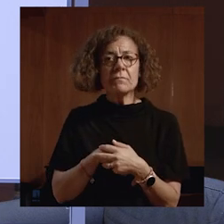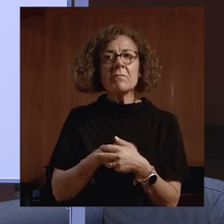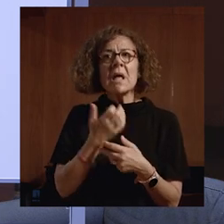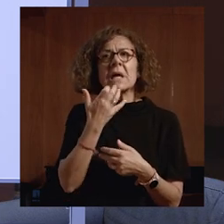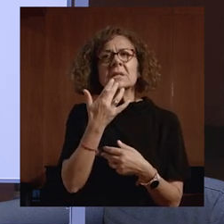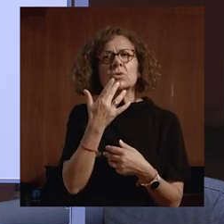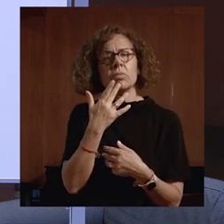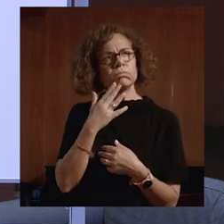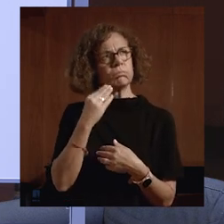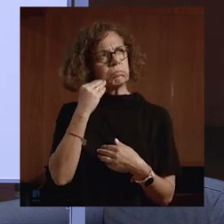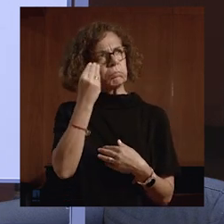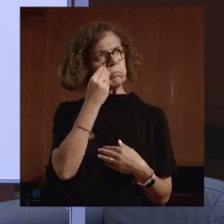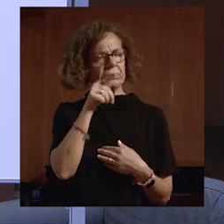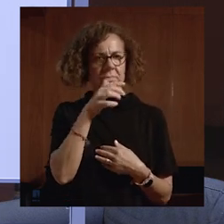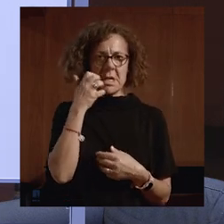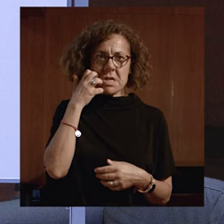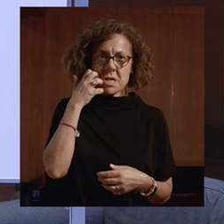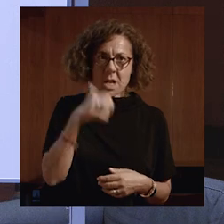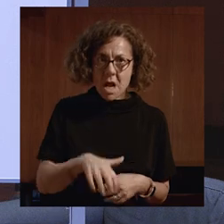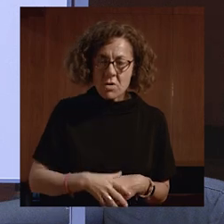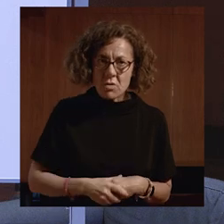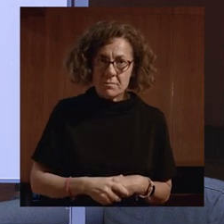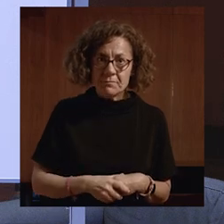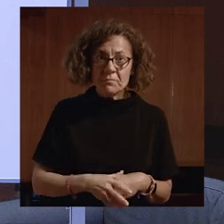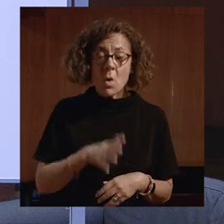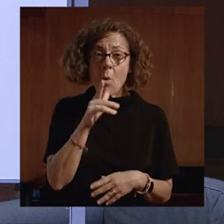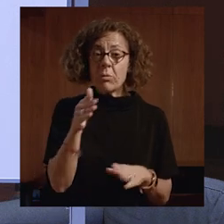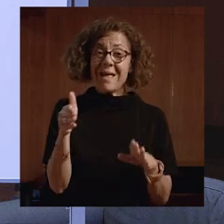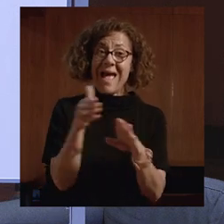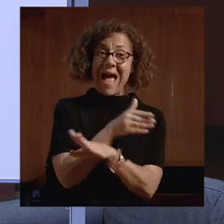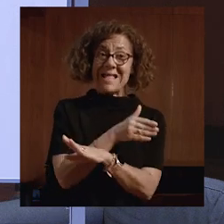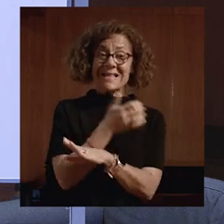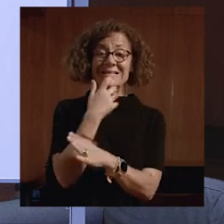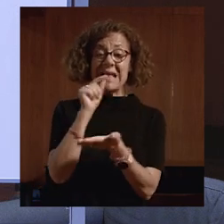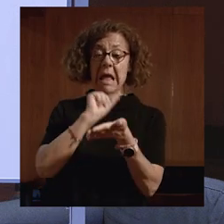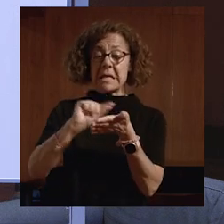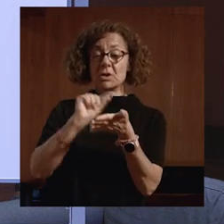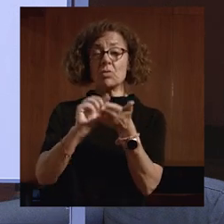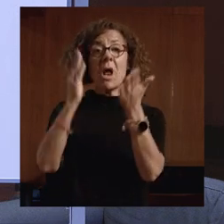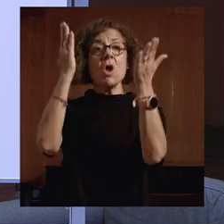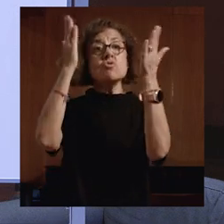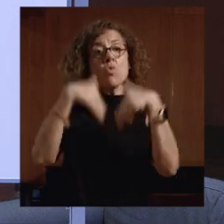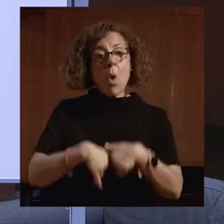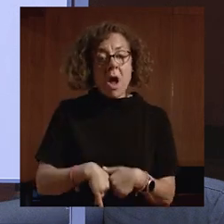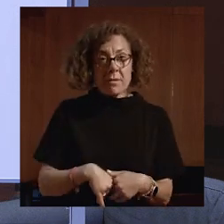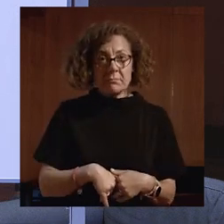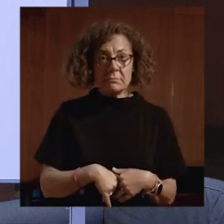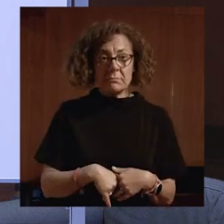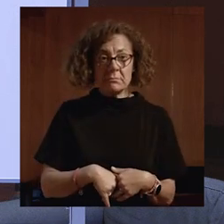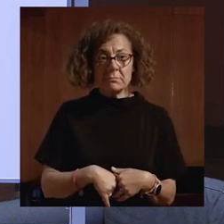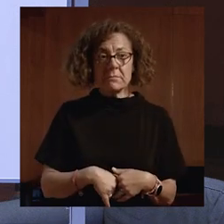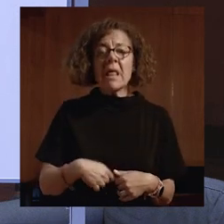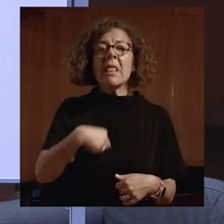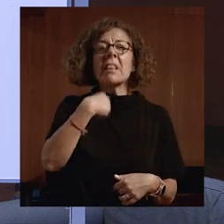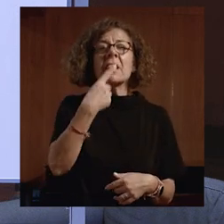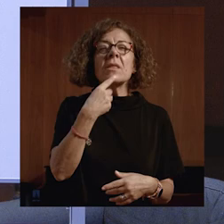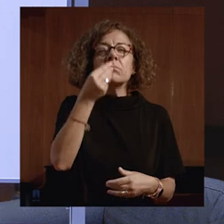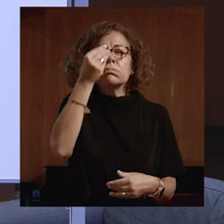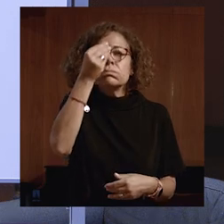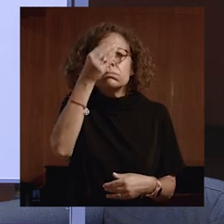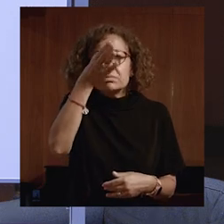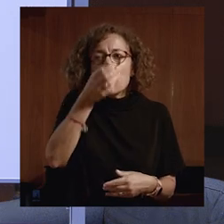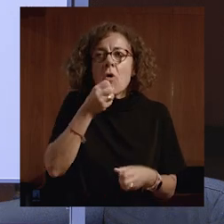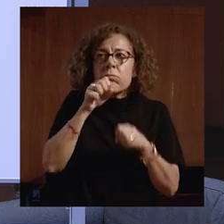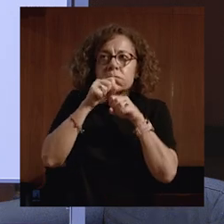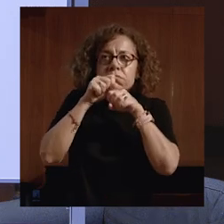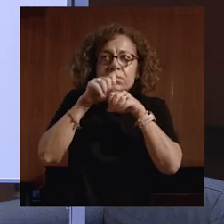a pensarlo, eso es rarísimo. Porque antes, cuando no hay escritura, la única manera de transmitir conocimiento o de